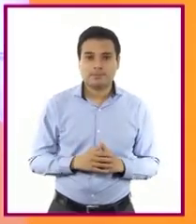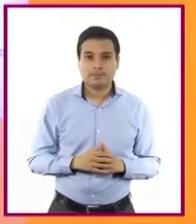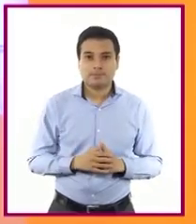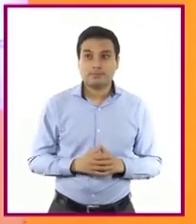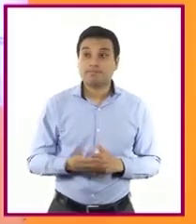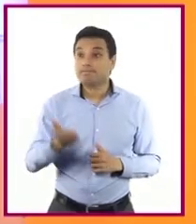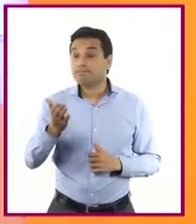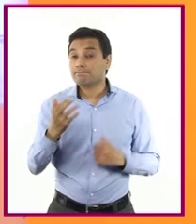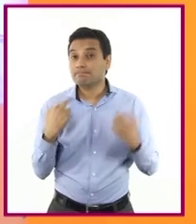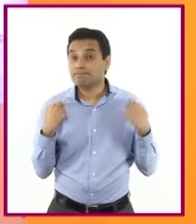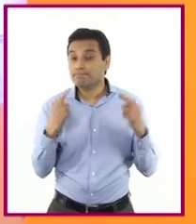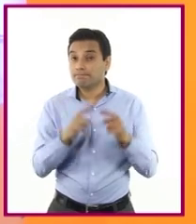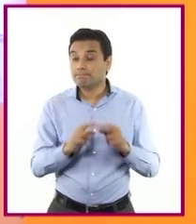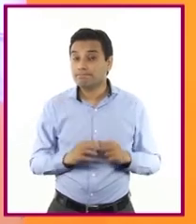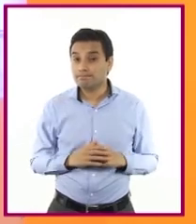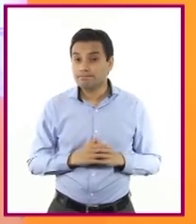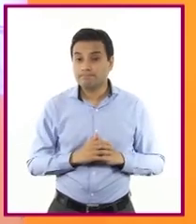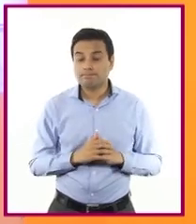¿Profesor?